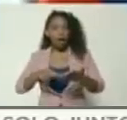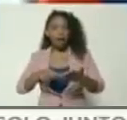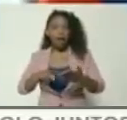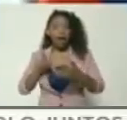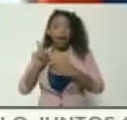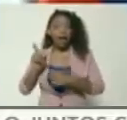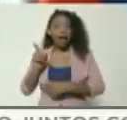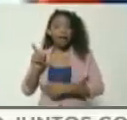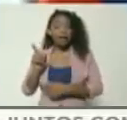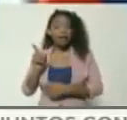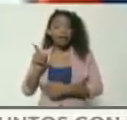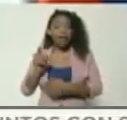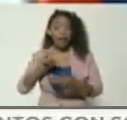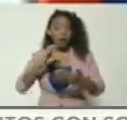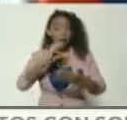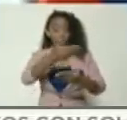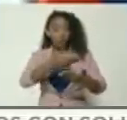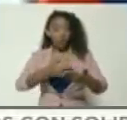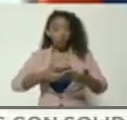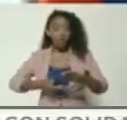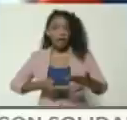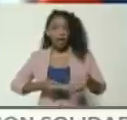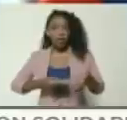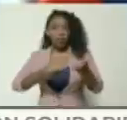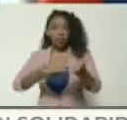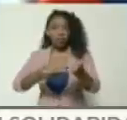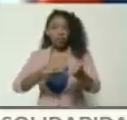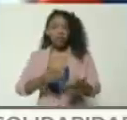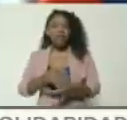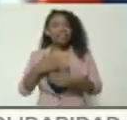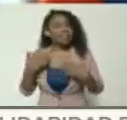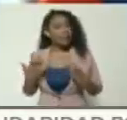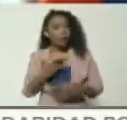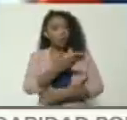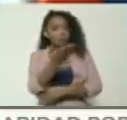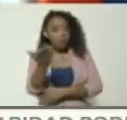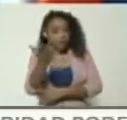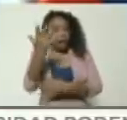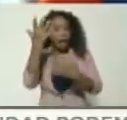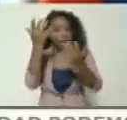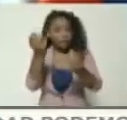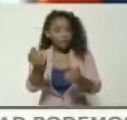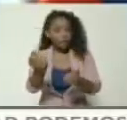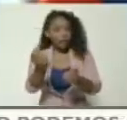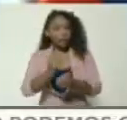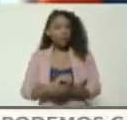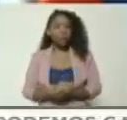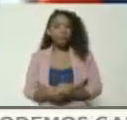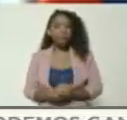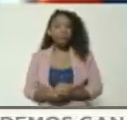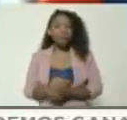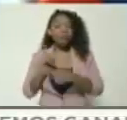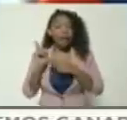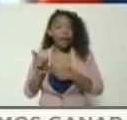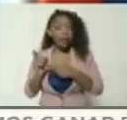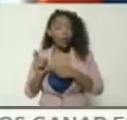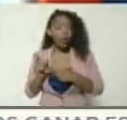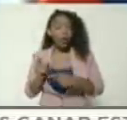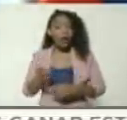este comunicado, ¿no?, que como ustedes entenderán es